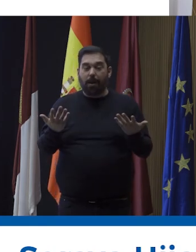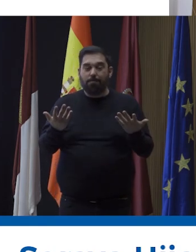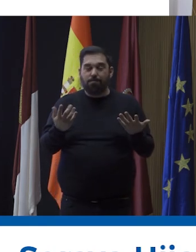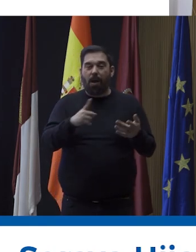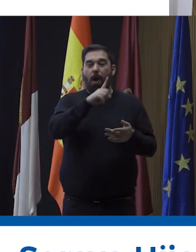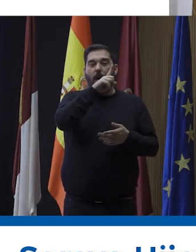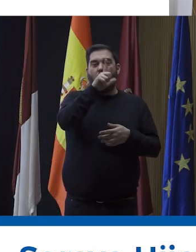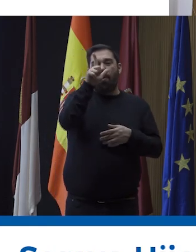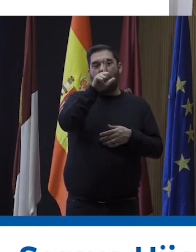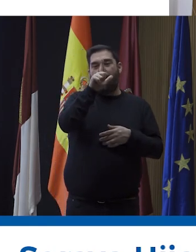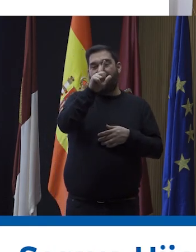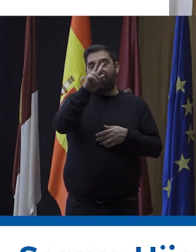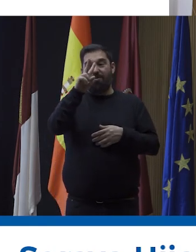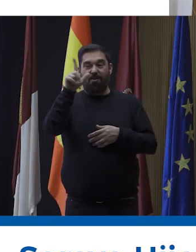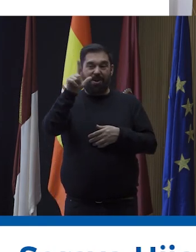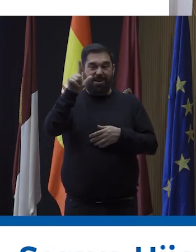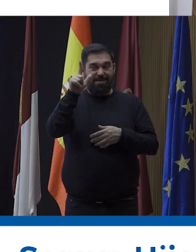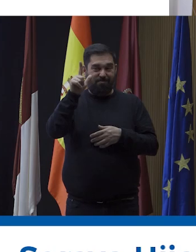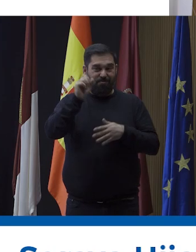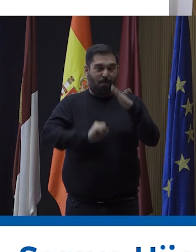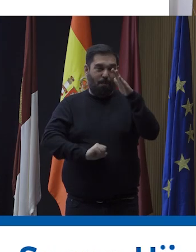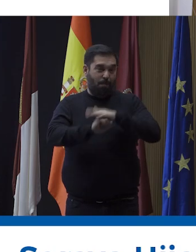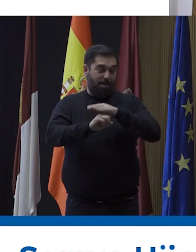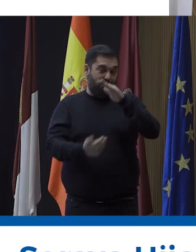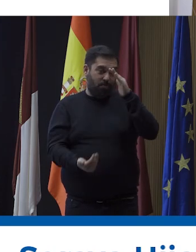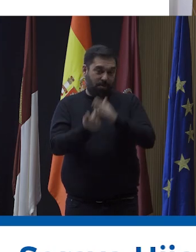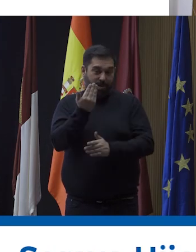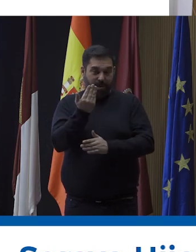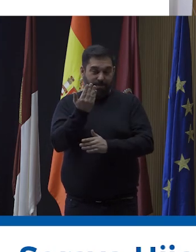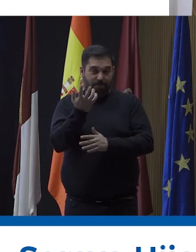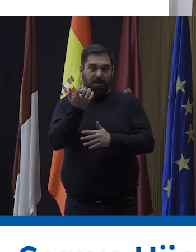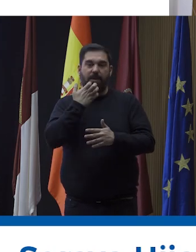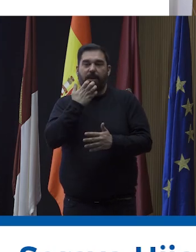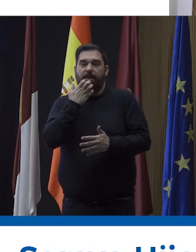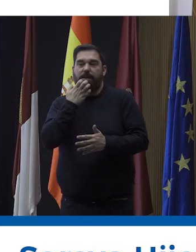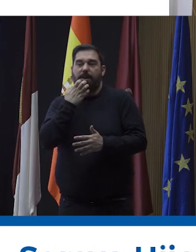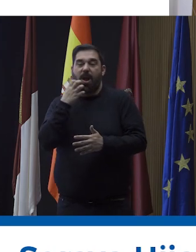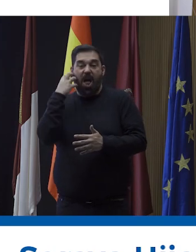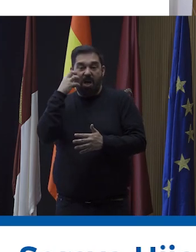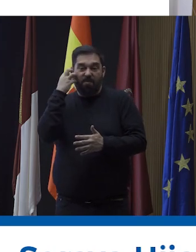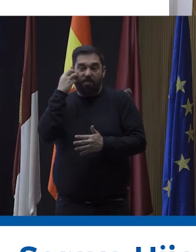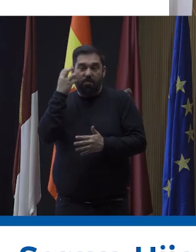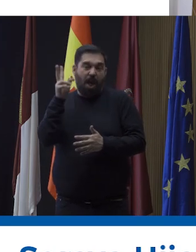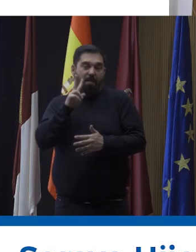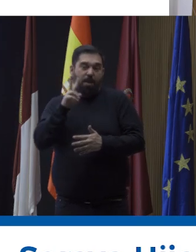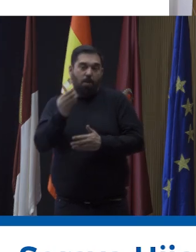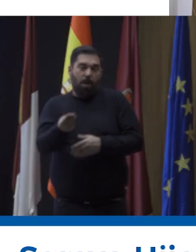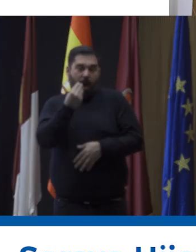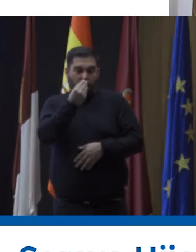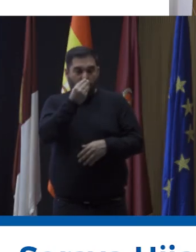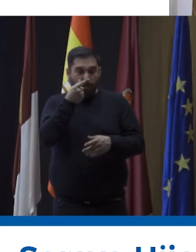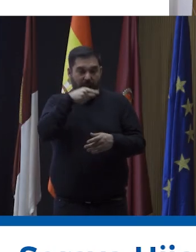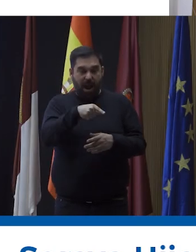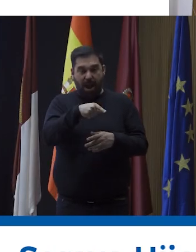1,5 litros y 2 litros. No hace falta beber mucho más. ¿Por qué? Porque si tomamos fruta y comemos verduras, pues la fruta es prácticamente